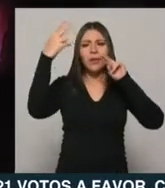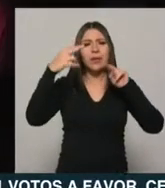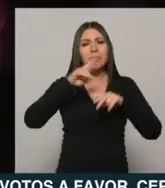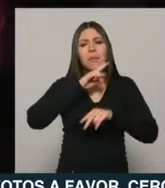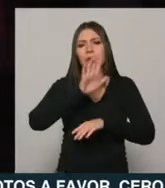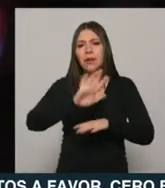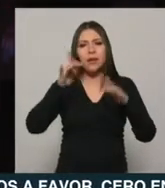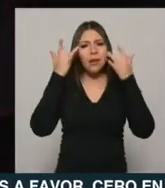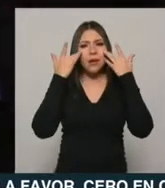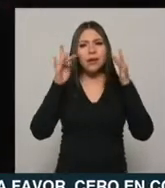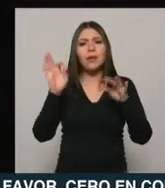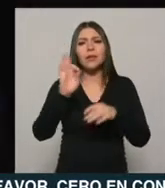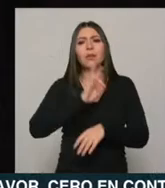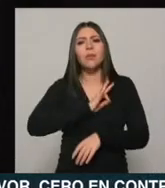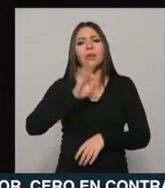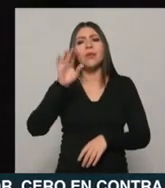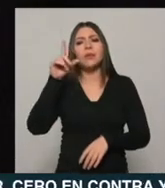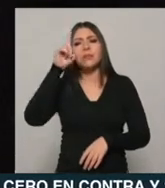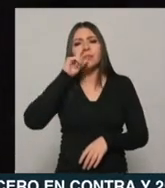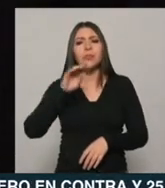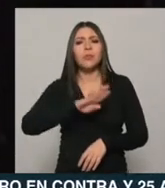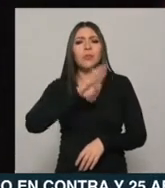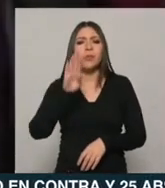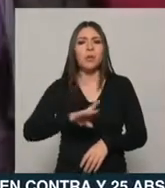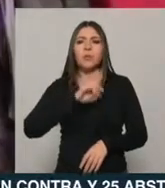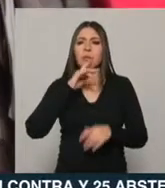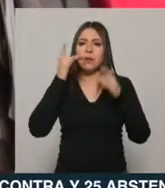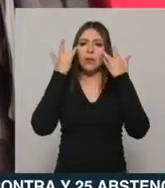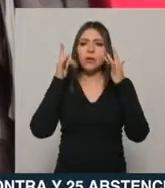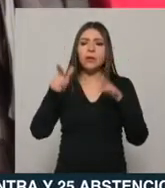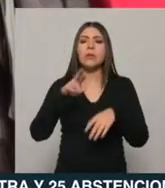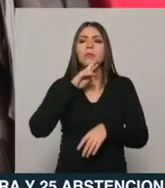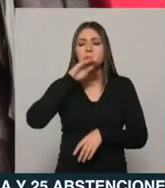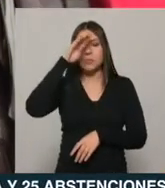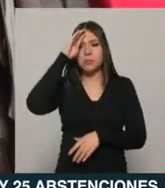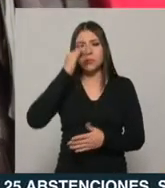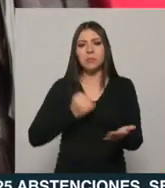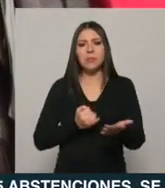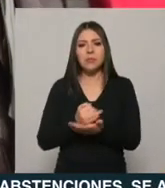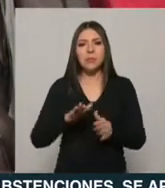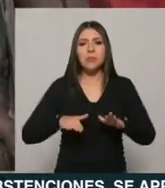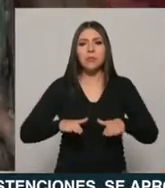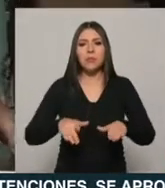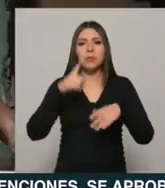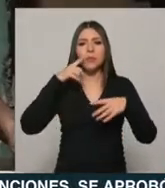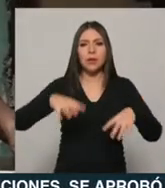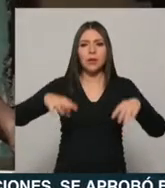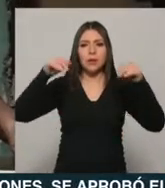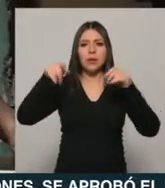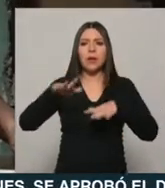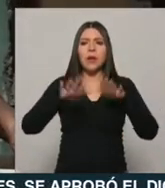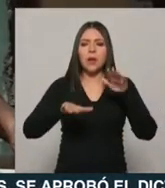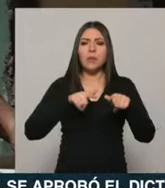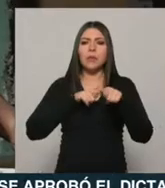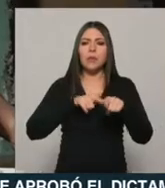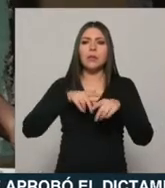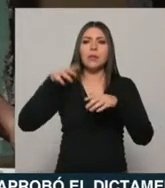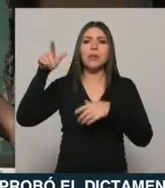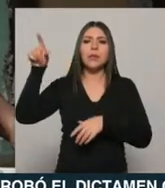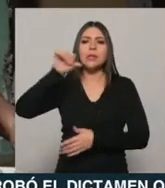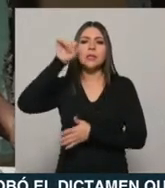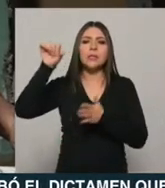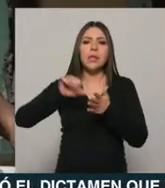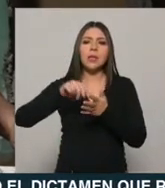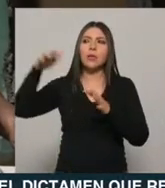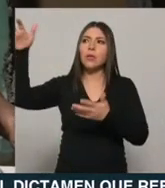decidió coser por más de 20 años para el Circo Ataide. Rebeca aún continúa cosiendo, va al centro por el material necesario para